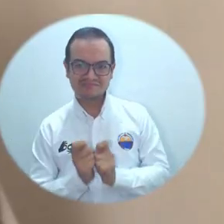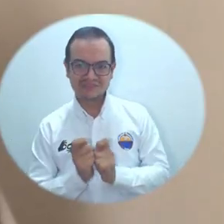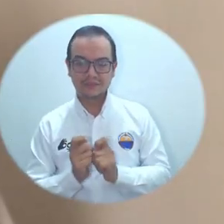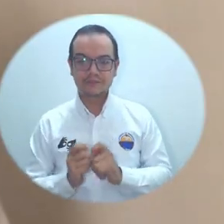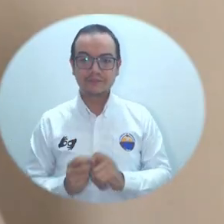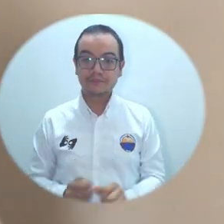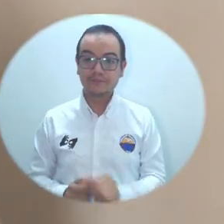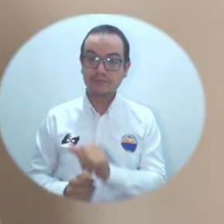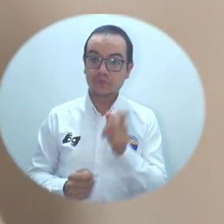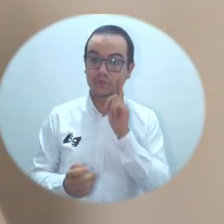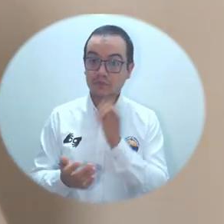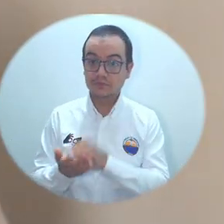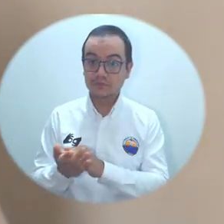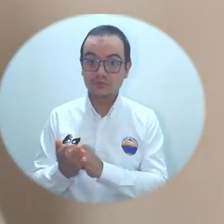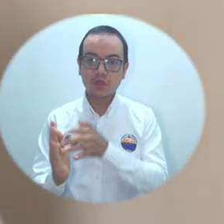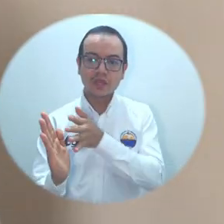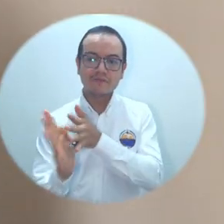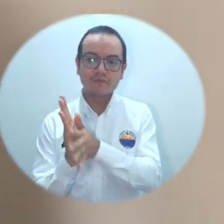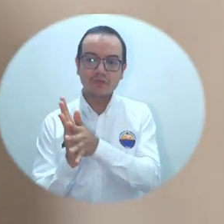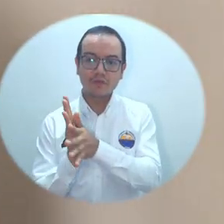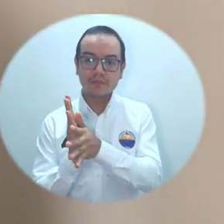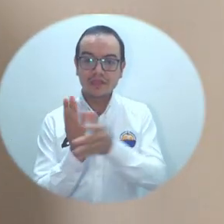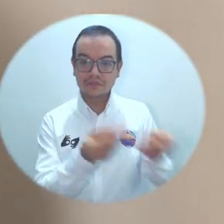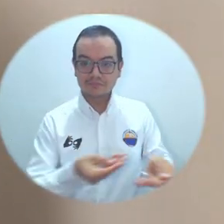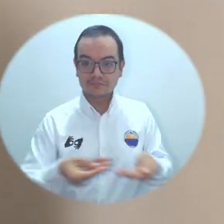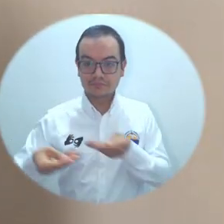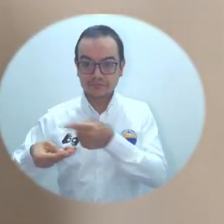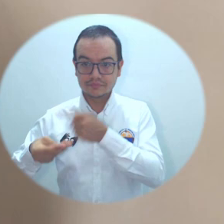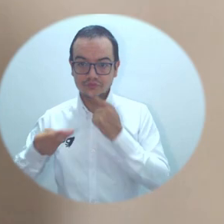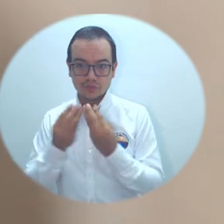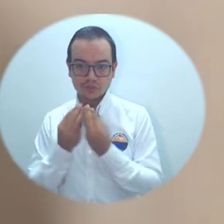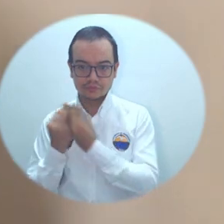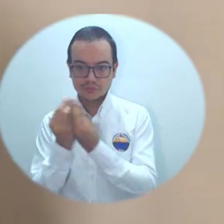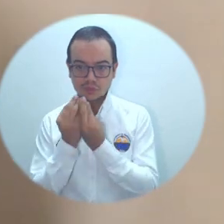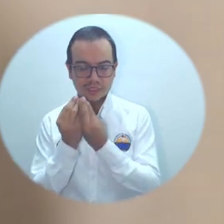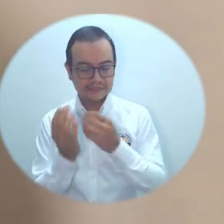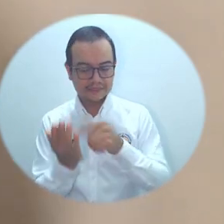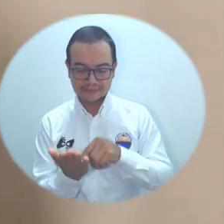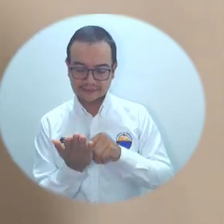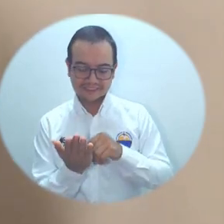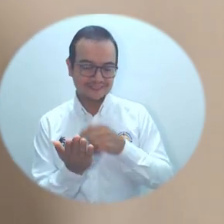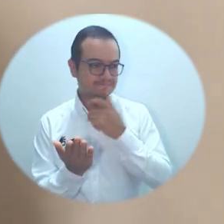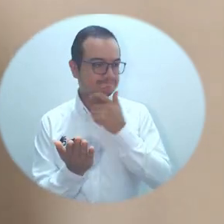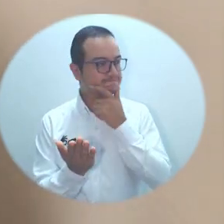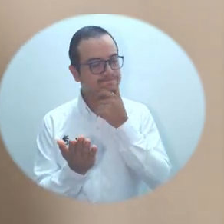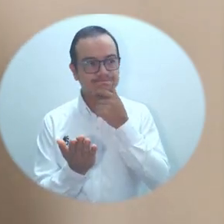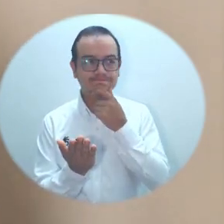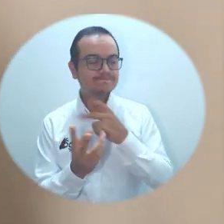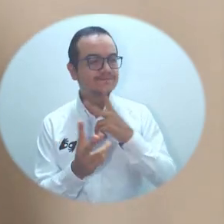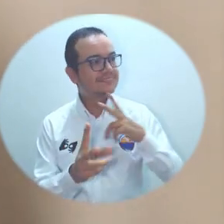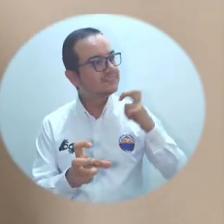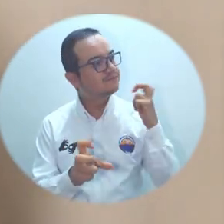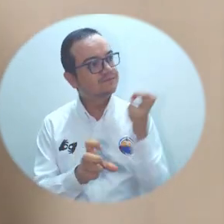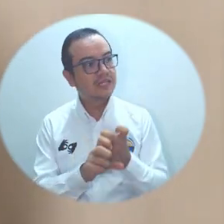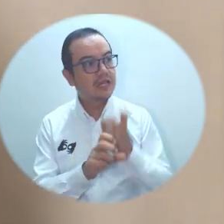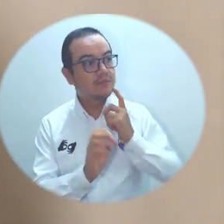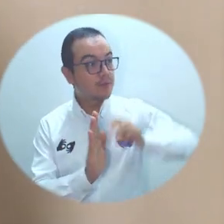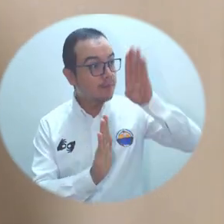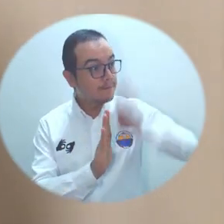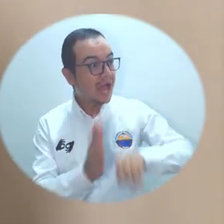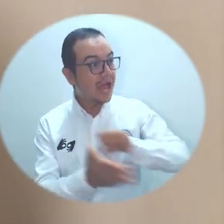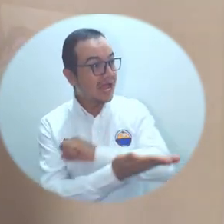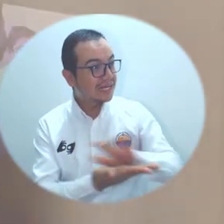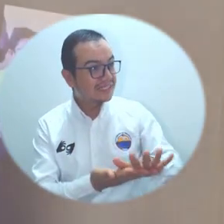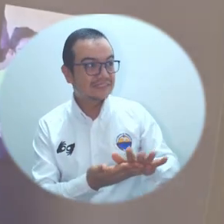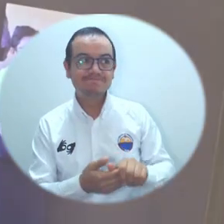de la comisión concluyó que no había una viabilidad financiera ni jurídica en la propuesta que se había hecho,